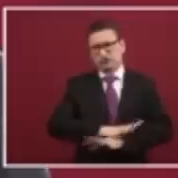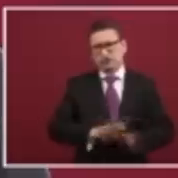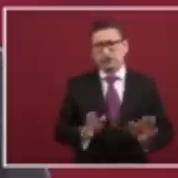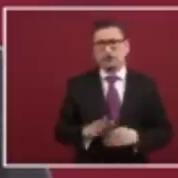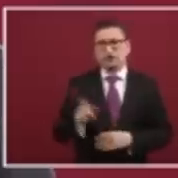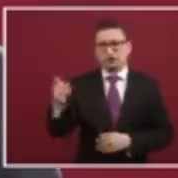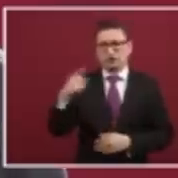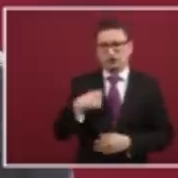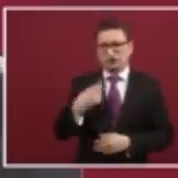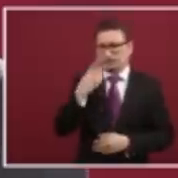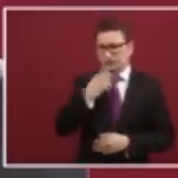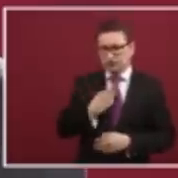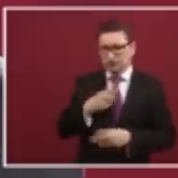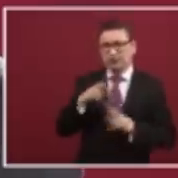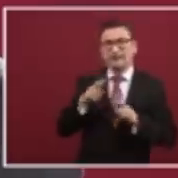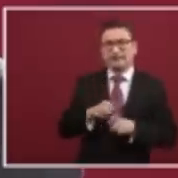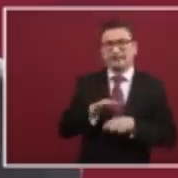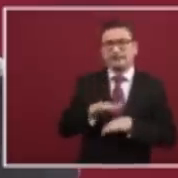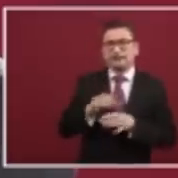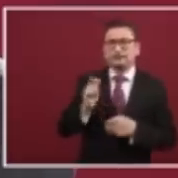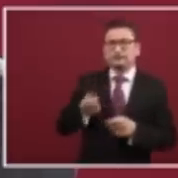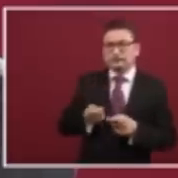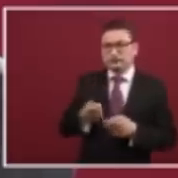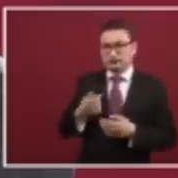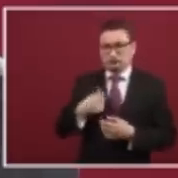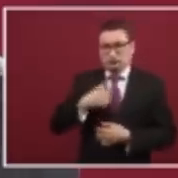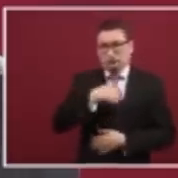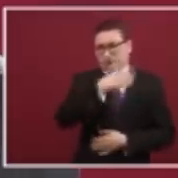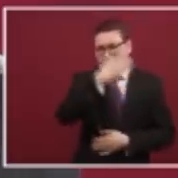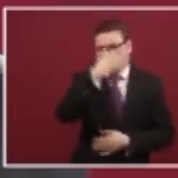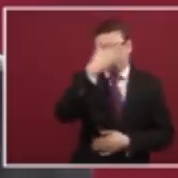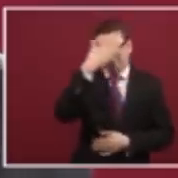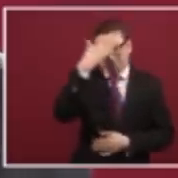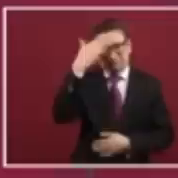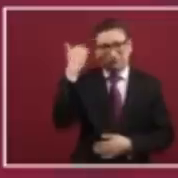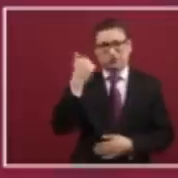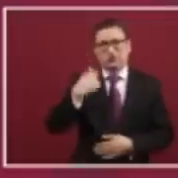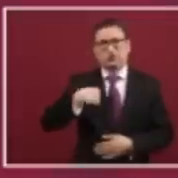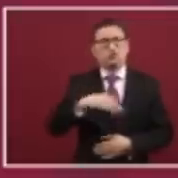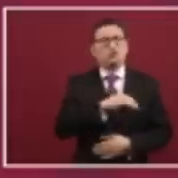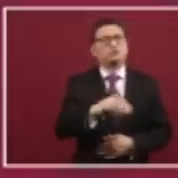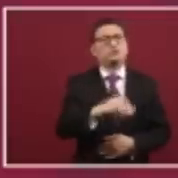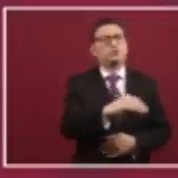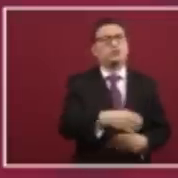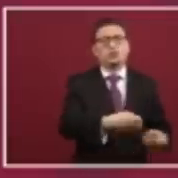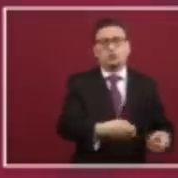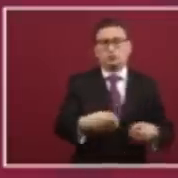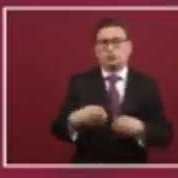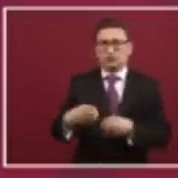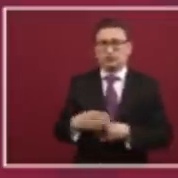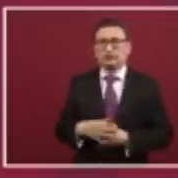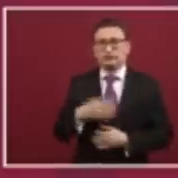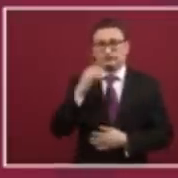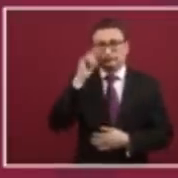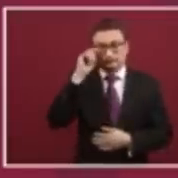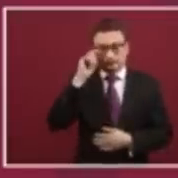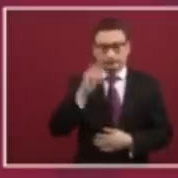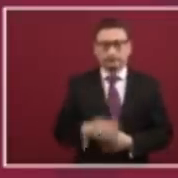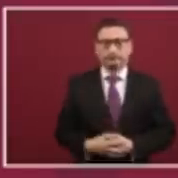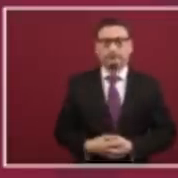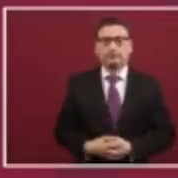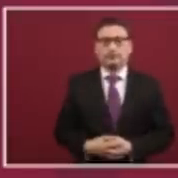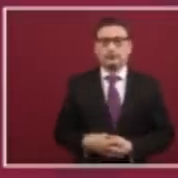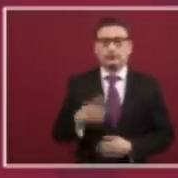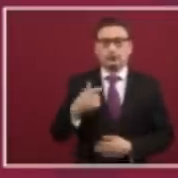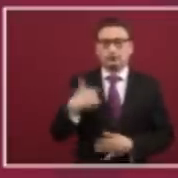ella me habló del tema, porque yo no sabía, estaba en gira, le